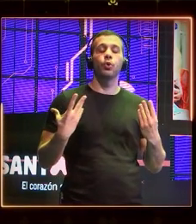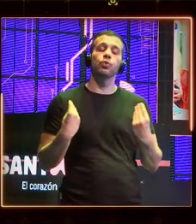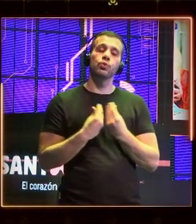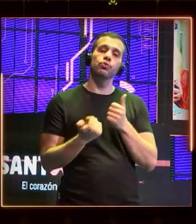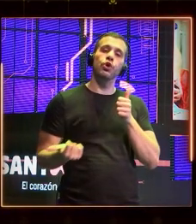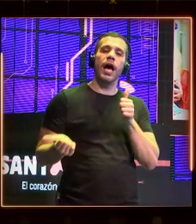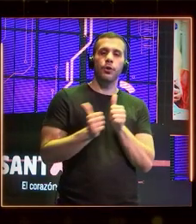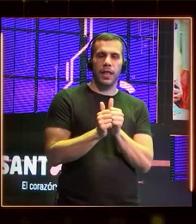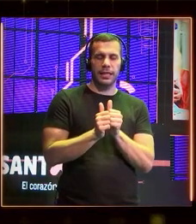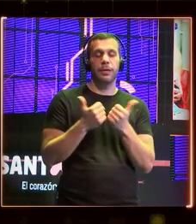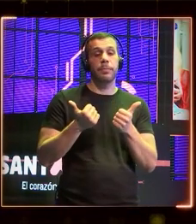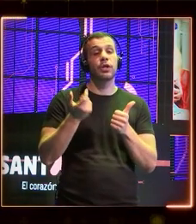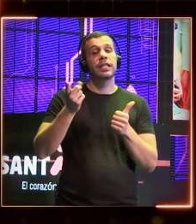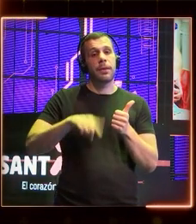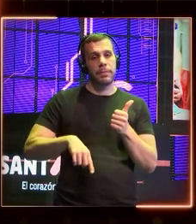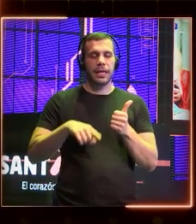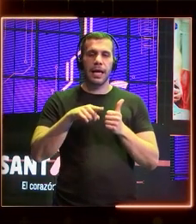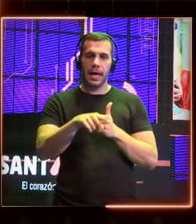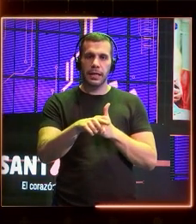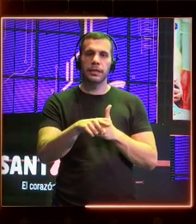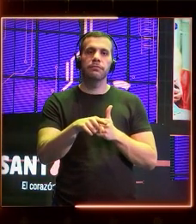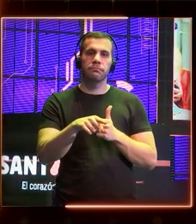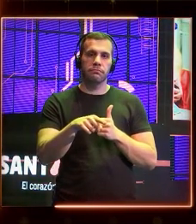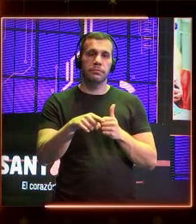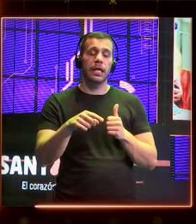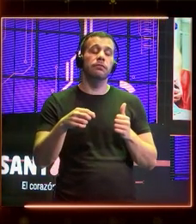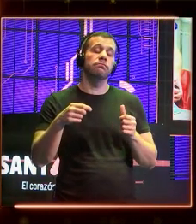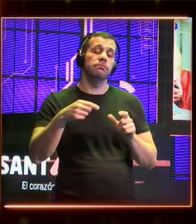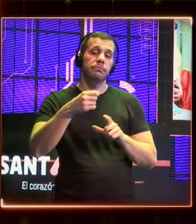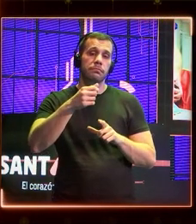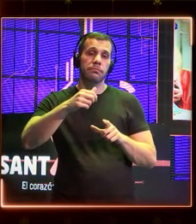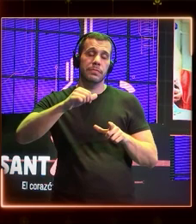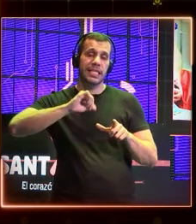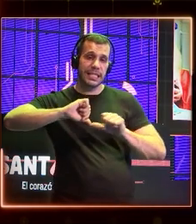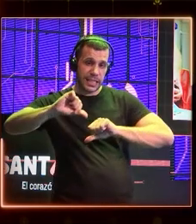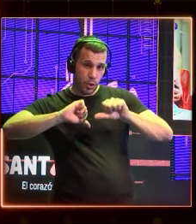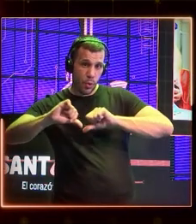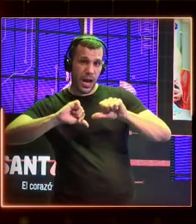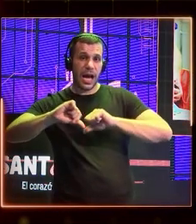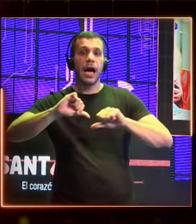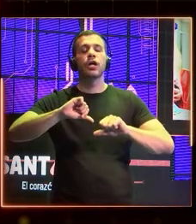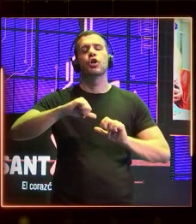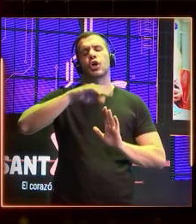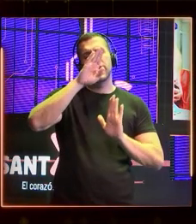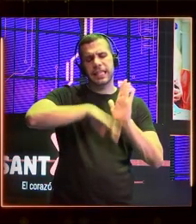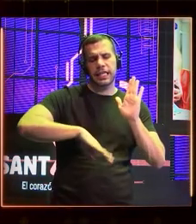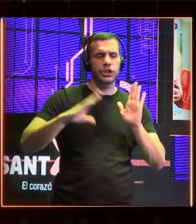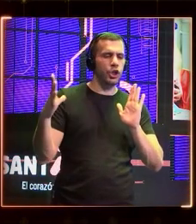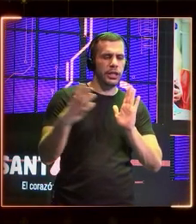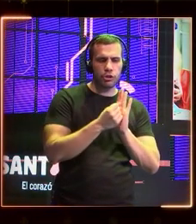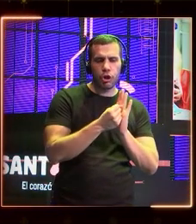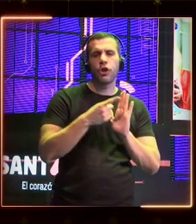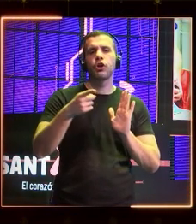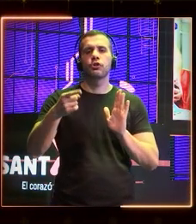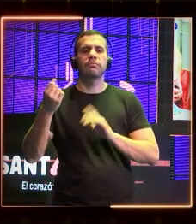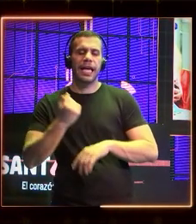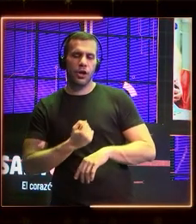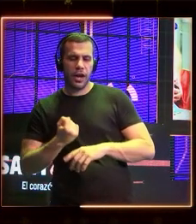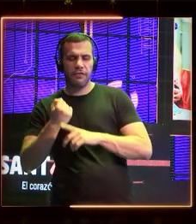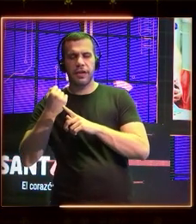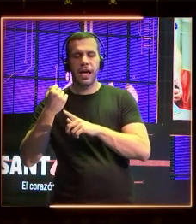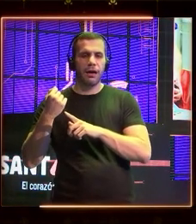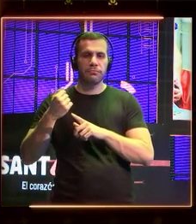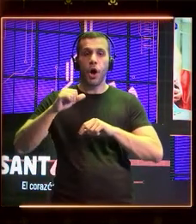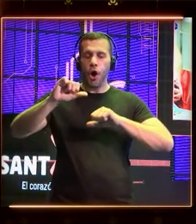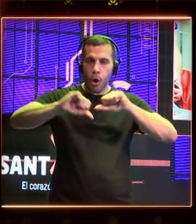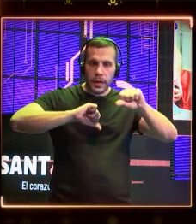del cirujano que está haciéndolo porque tiene las bantes vitales tiene todas las indicaciones de la operación tiene las ecografías aquí al lado puede ir operando y